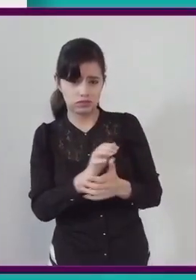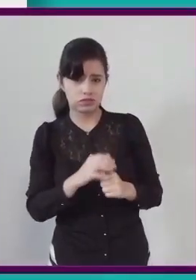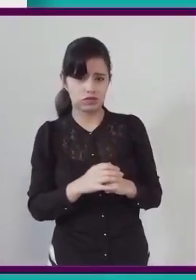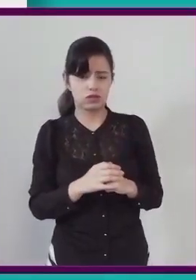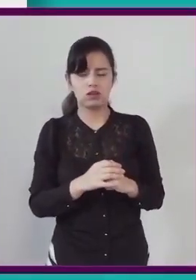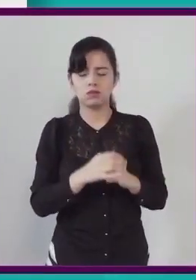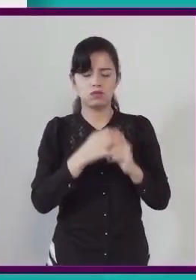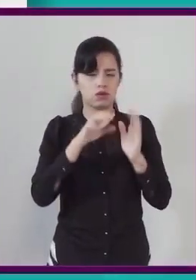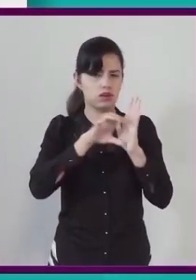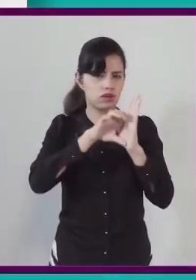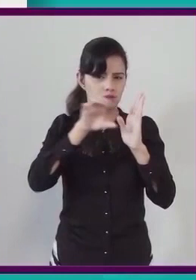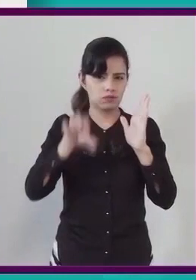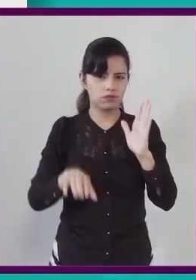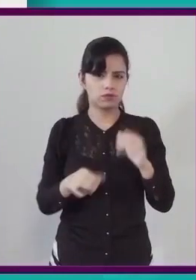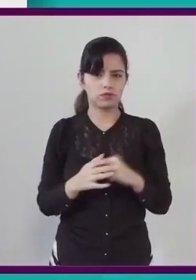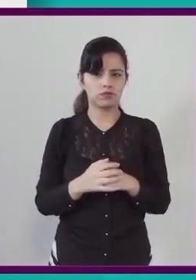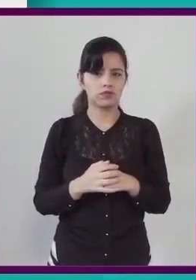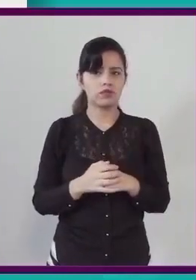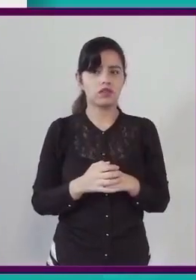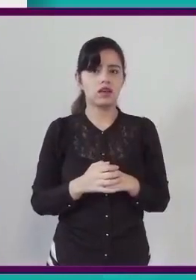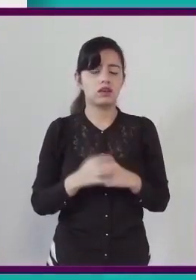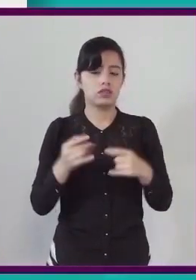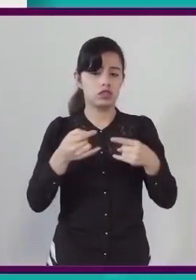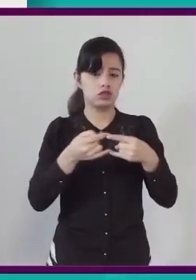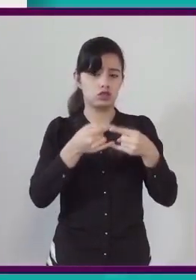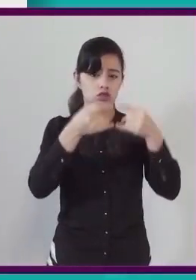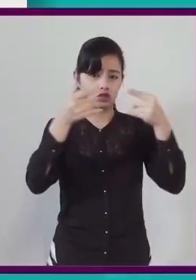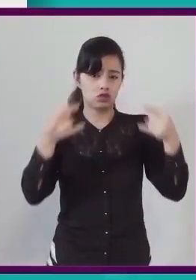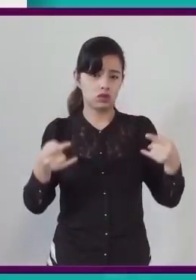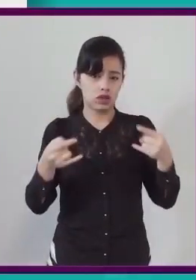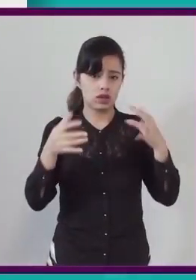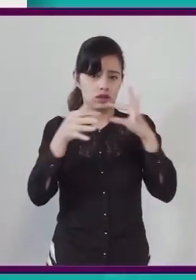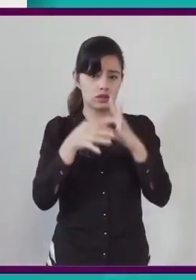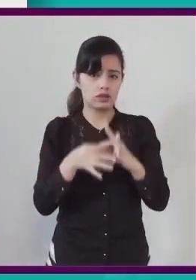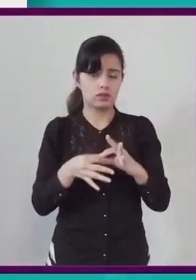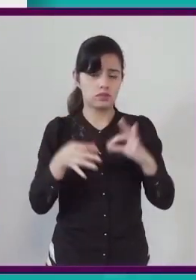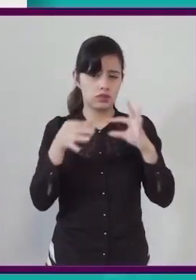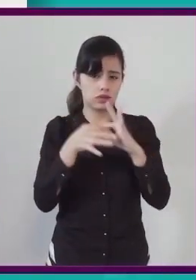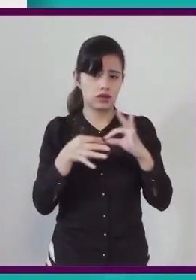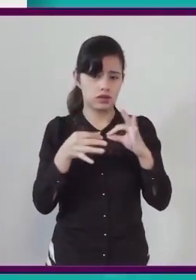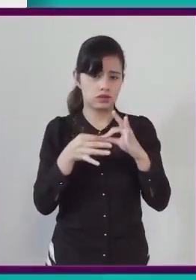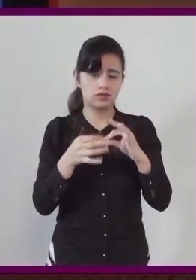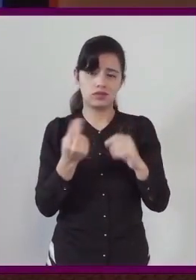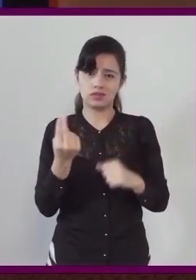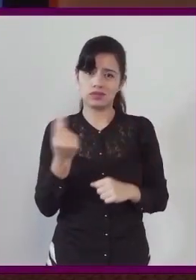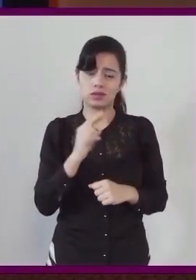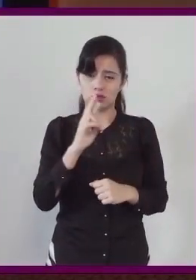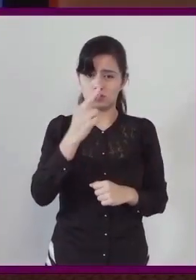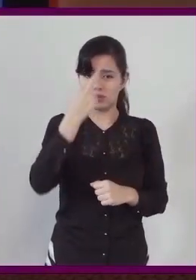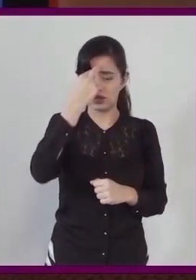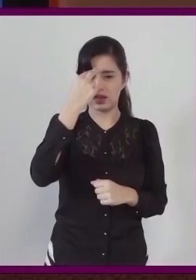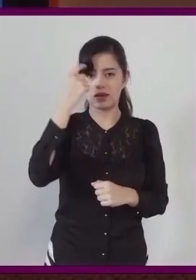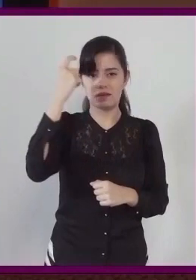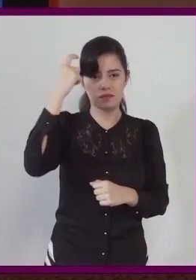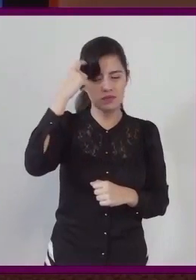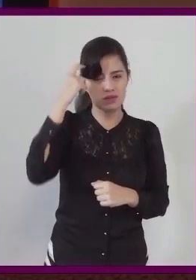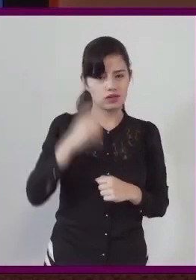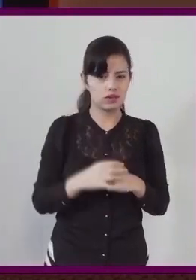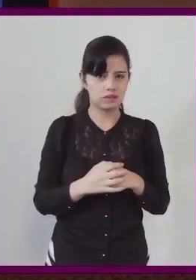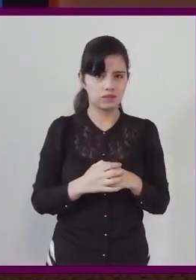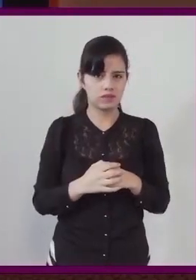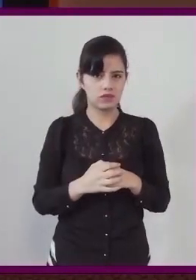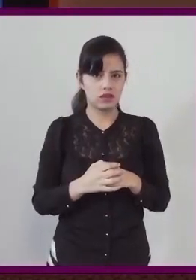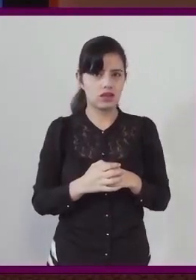una historia ocupa mucho espacio, eso quiere decir necesariamente que está marginando a